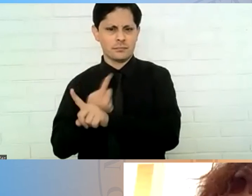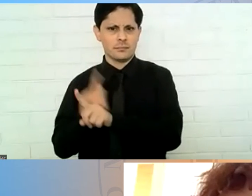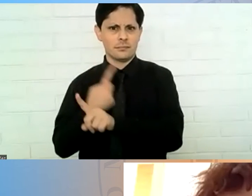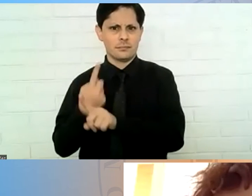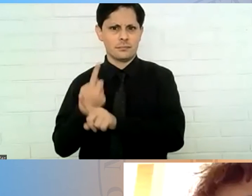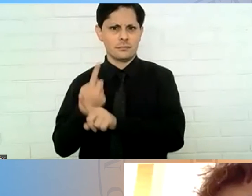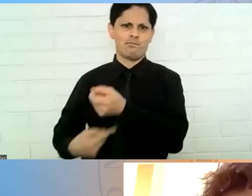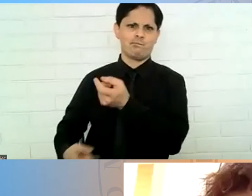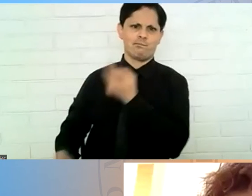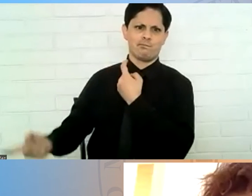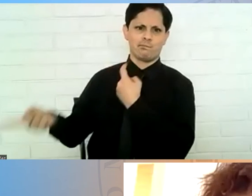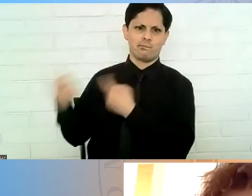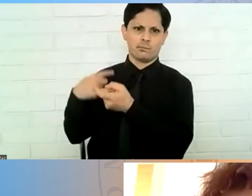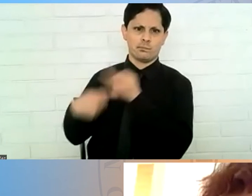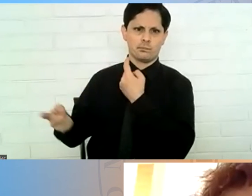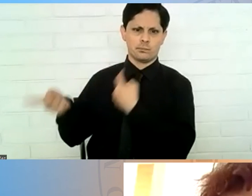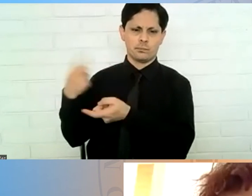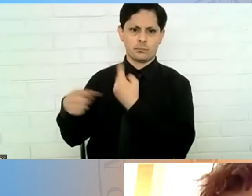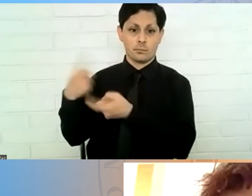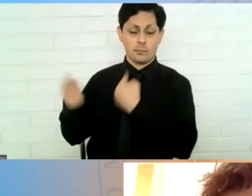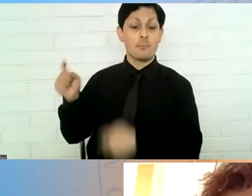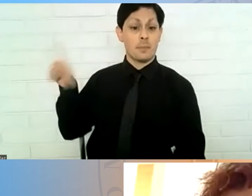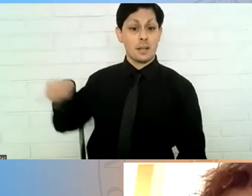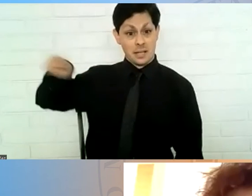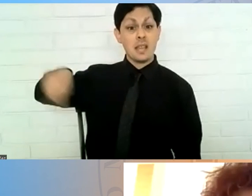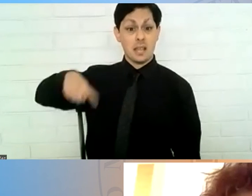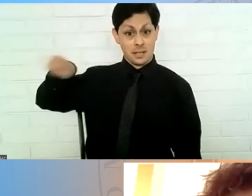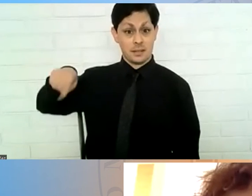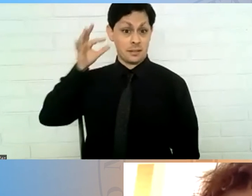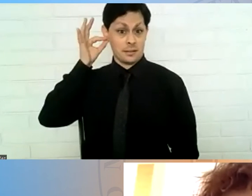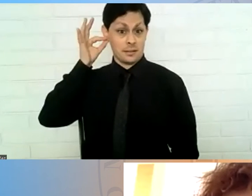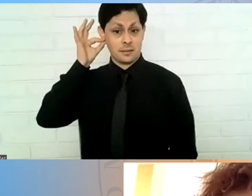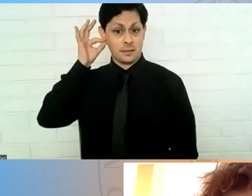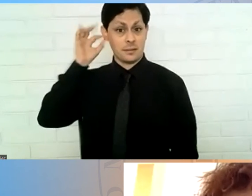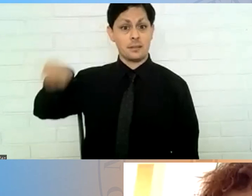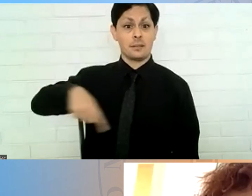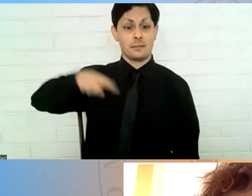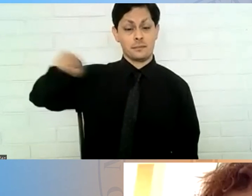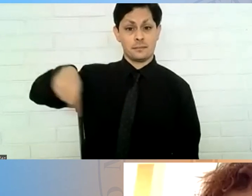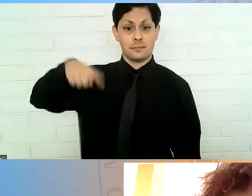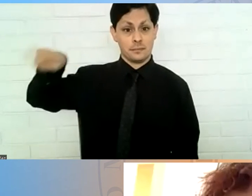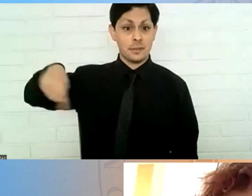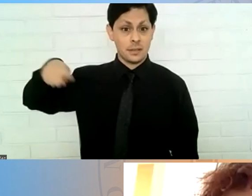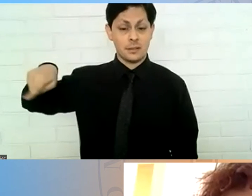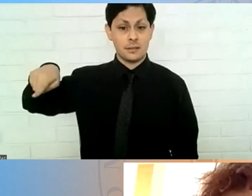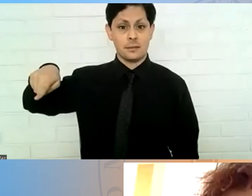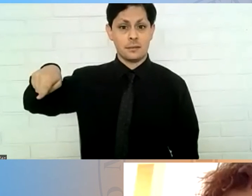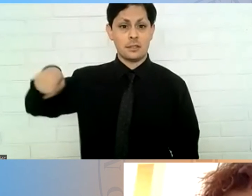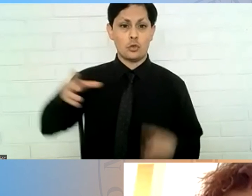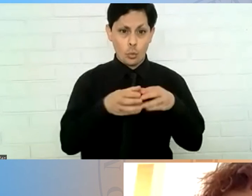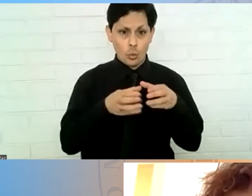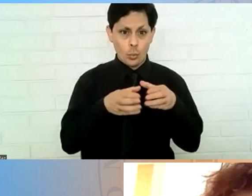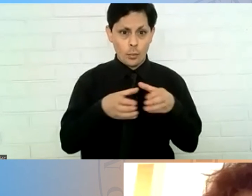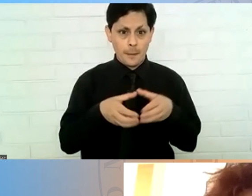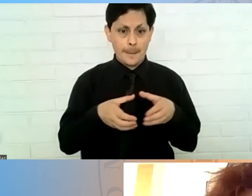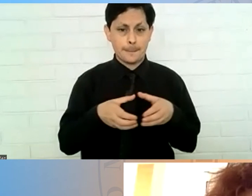interpelan constantemente, porque yo creo que ellas en este minuto están viviendo, y por eso me hizo tanto sentido esto que dice ella, estos grupos, ¿no es